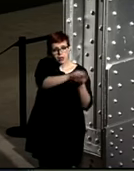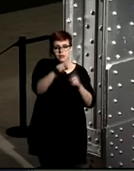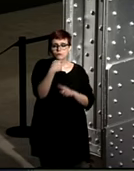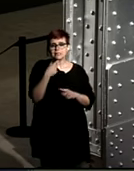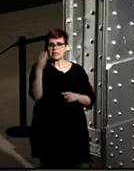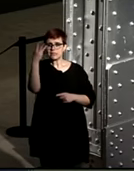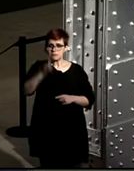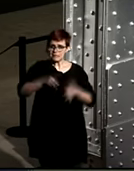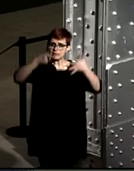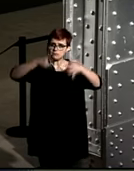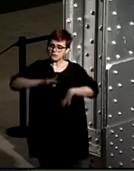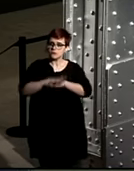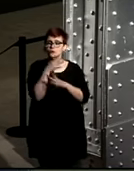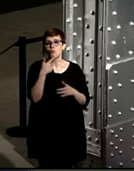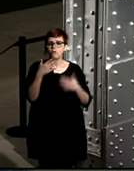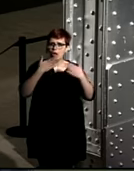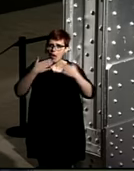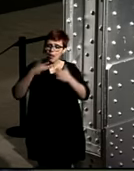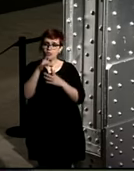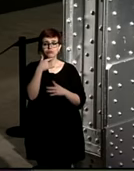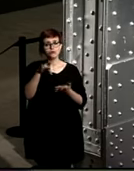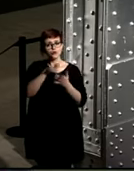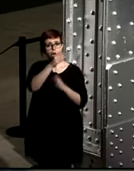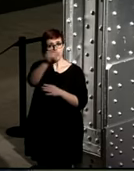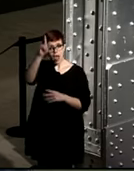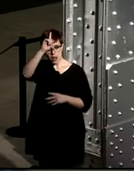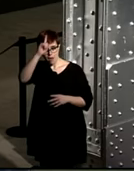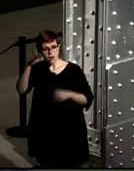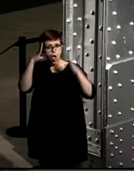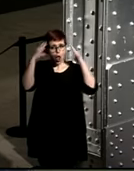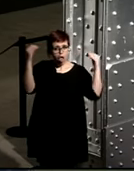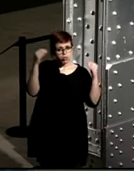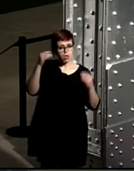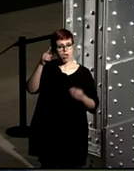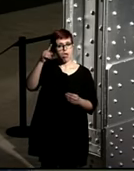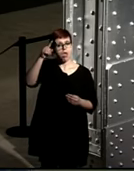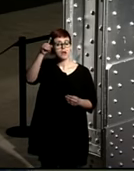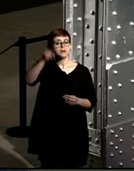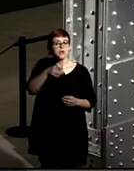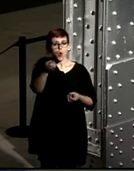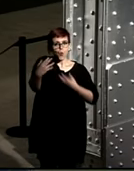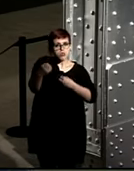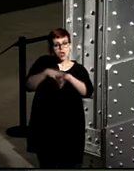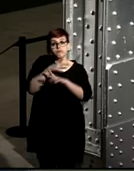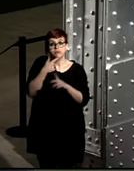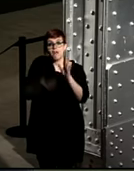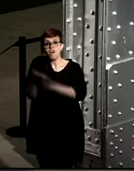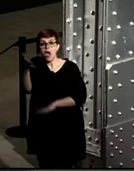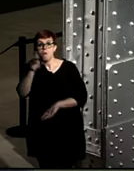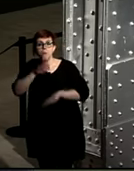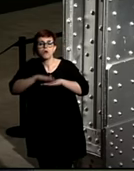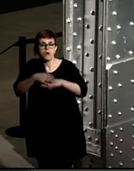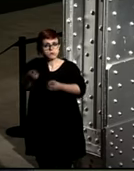3-6 meses simplemente hablando con chavales que estaban en Alemania, en Holanda, que nos contaban por qué se habían tenido que ir, qué es lo